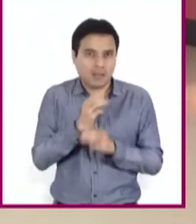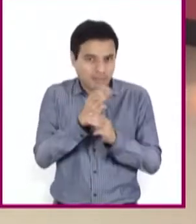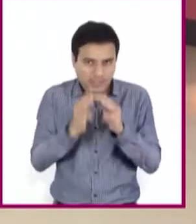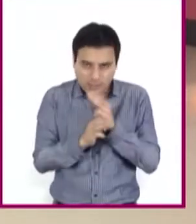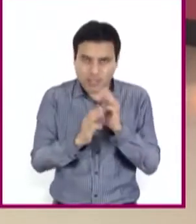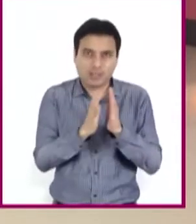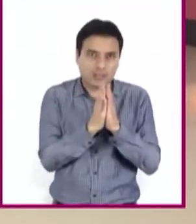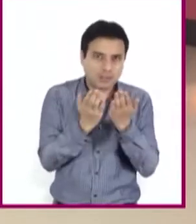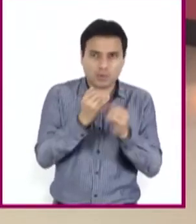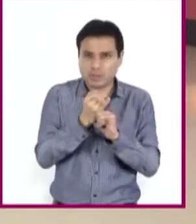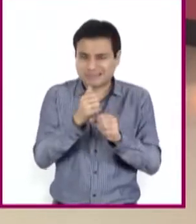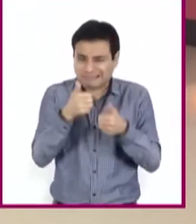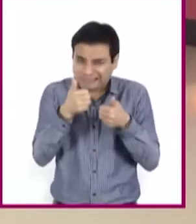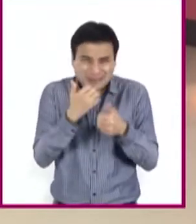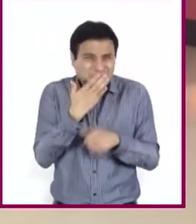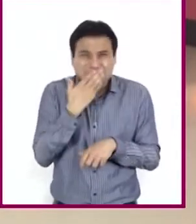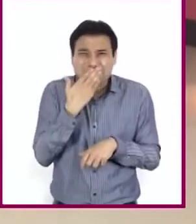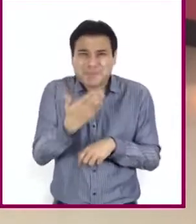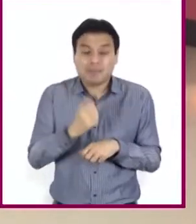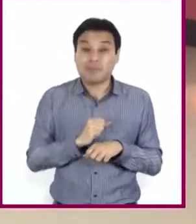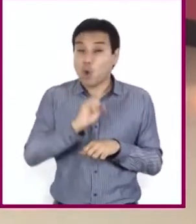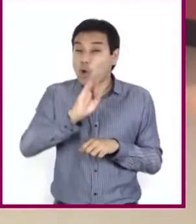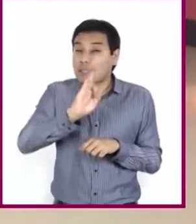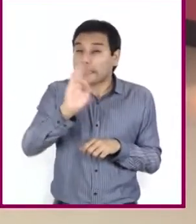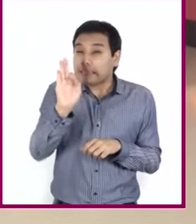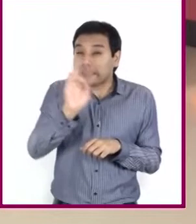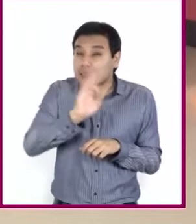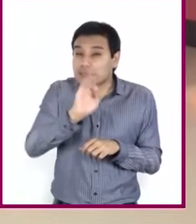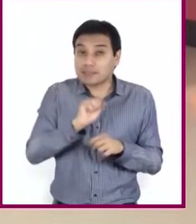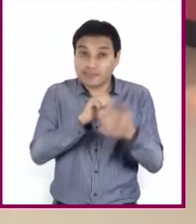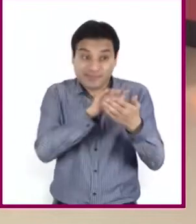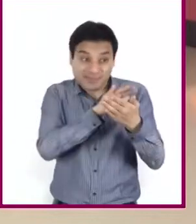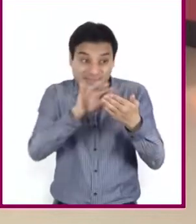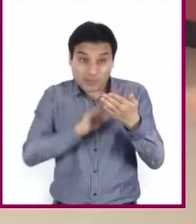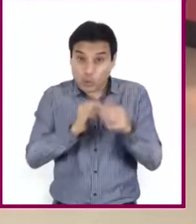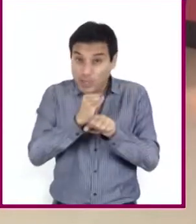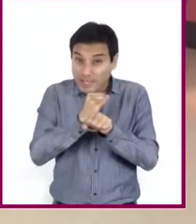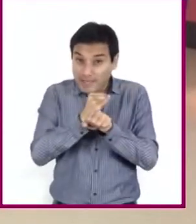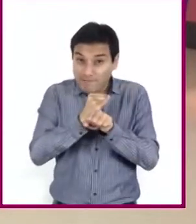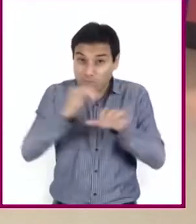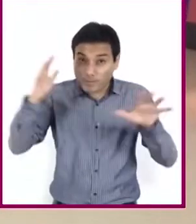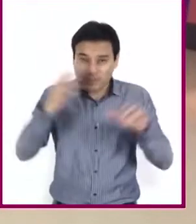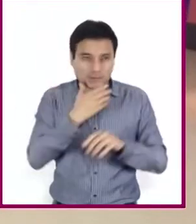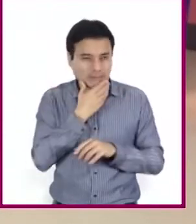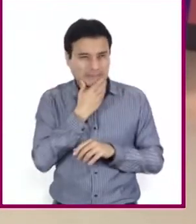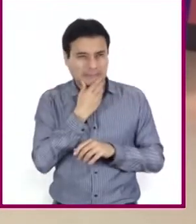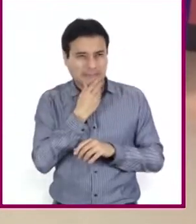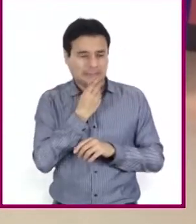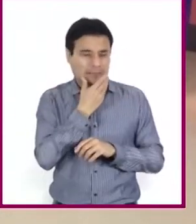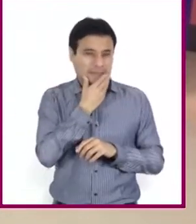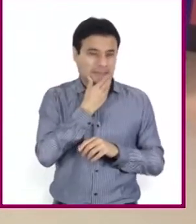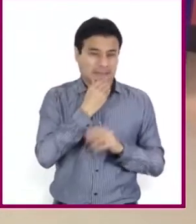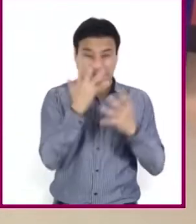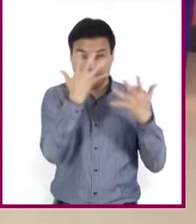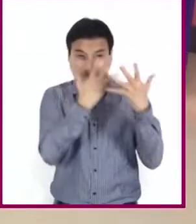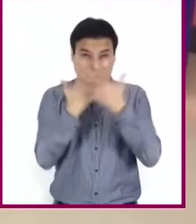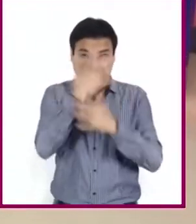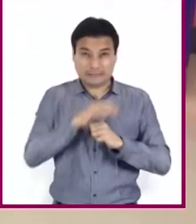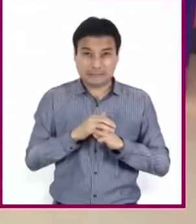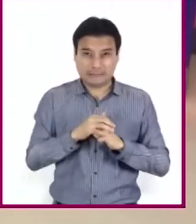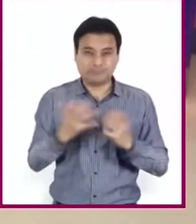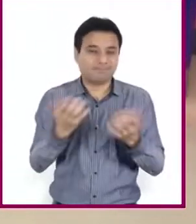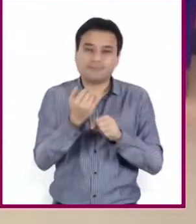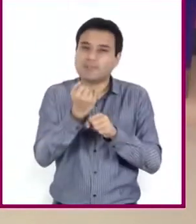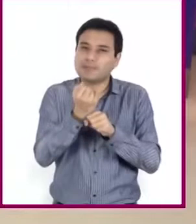materiales bibliográficos, pero si no identifican en los textos la información relevante para su tema, su investigación no